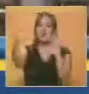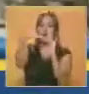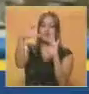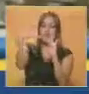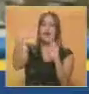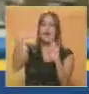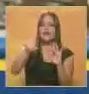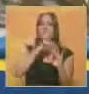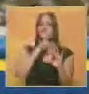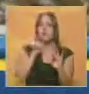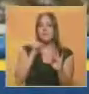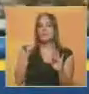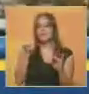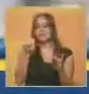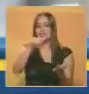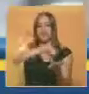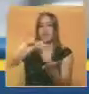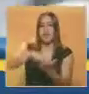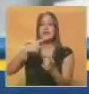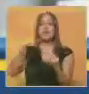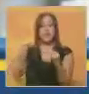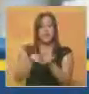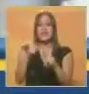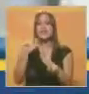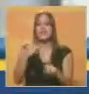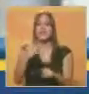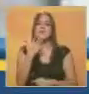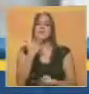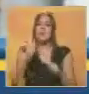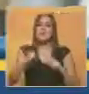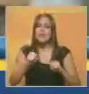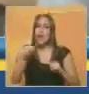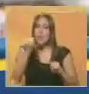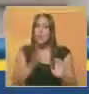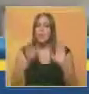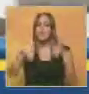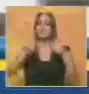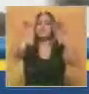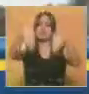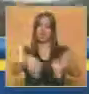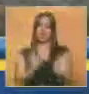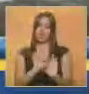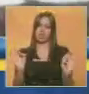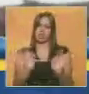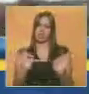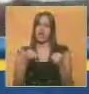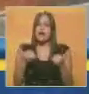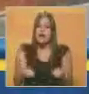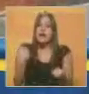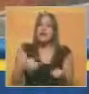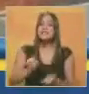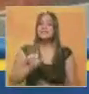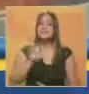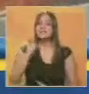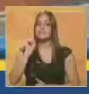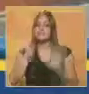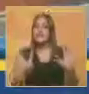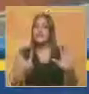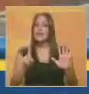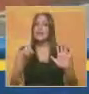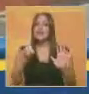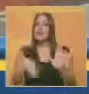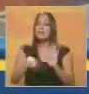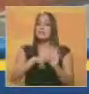de Acapulco sin embargo descartó el peligro de Tsunami el servicio sismológico de México registró hasta el momento 56